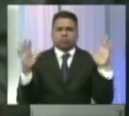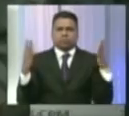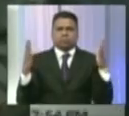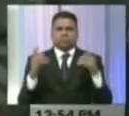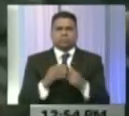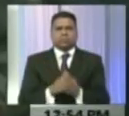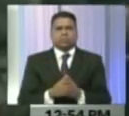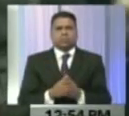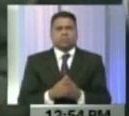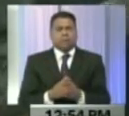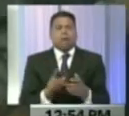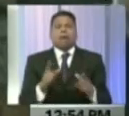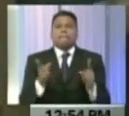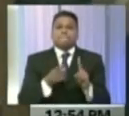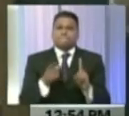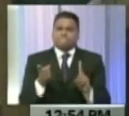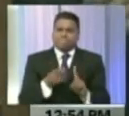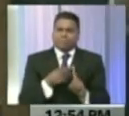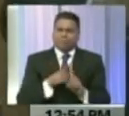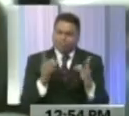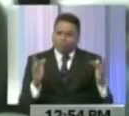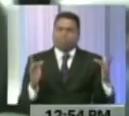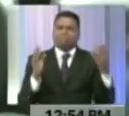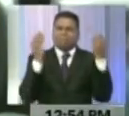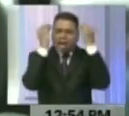Primera coincidencia.